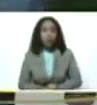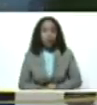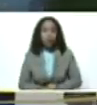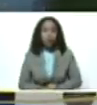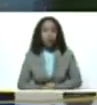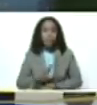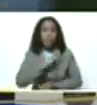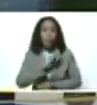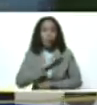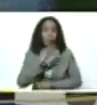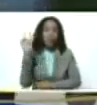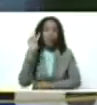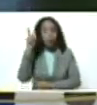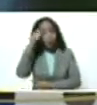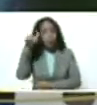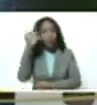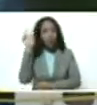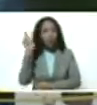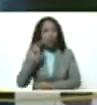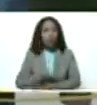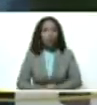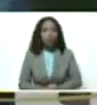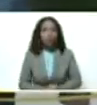Es propiedad del pueblo de Venezuela.